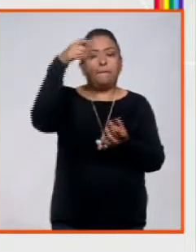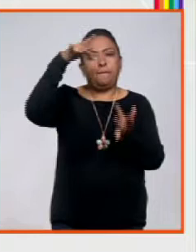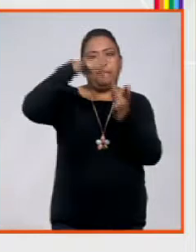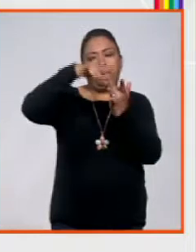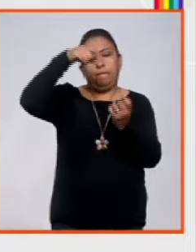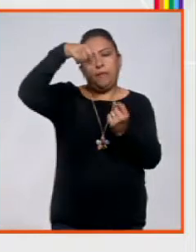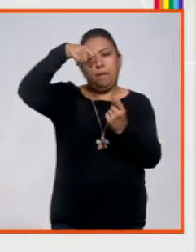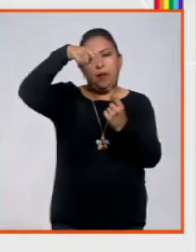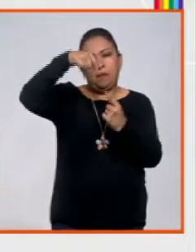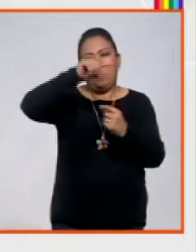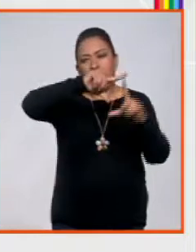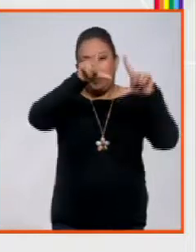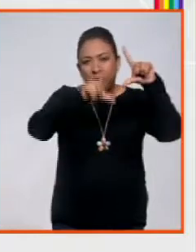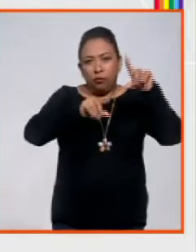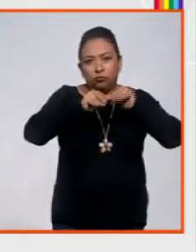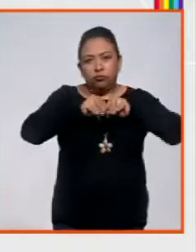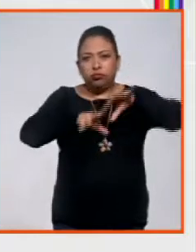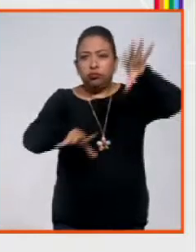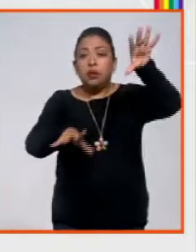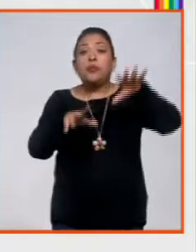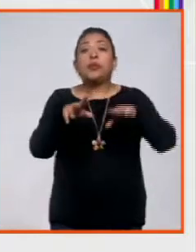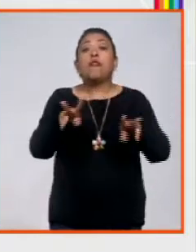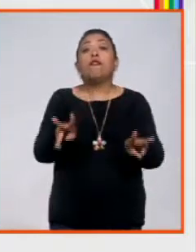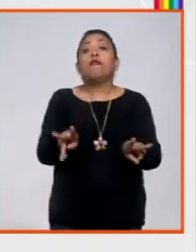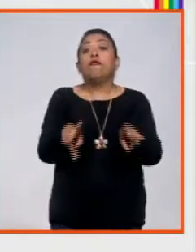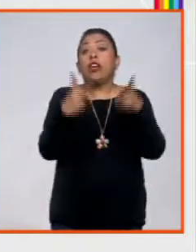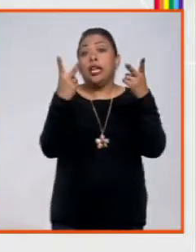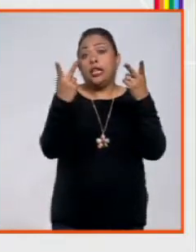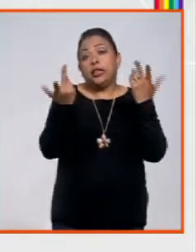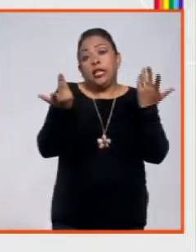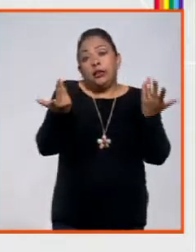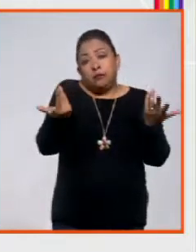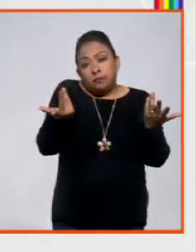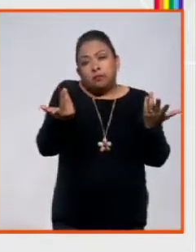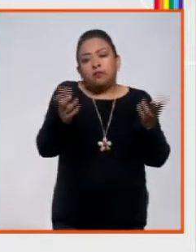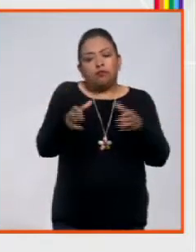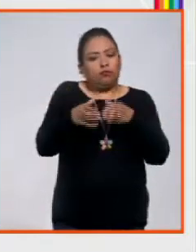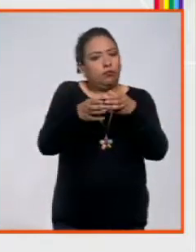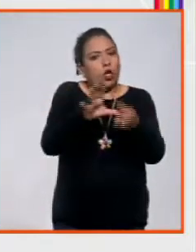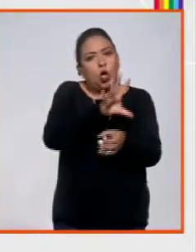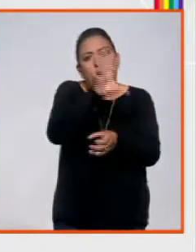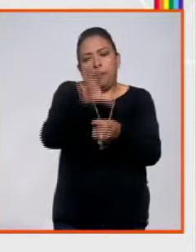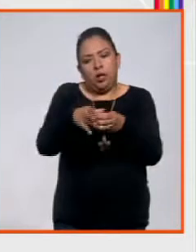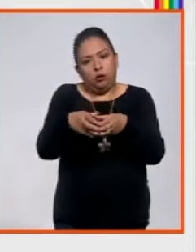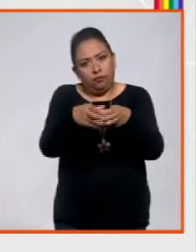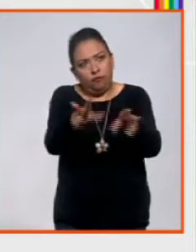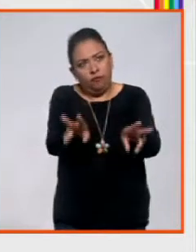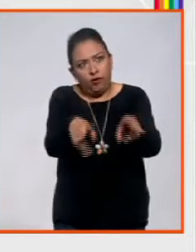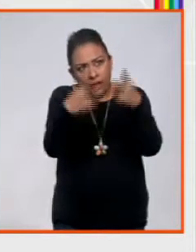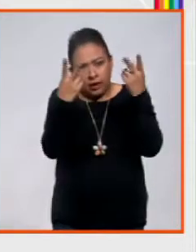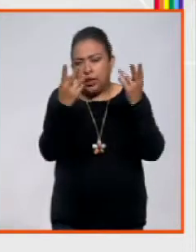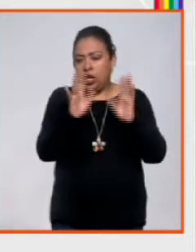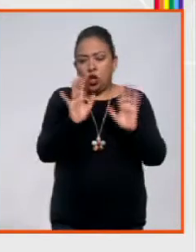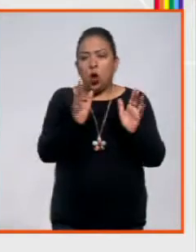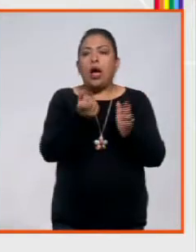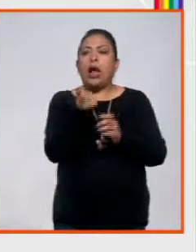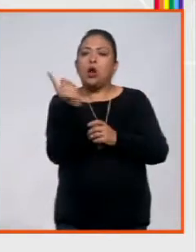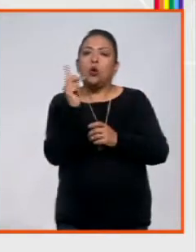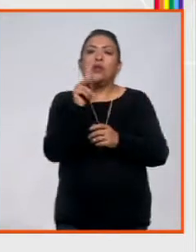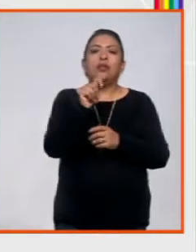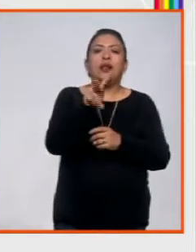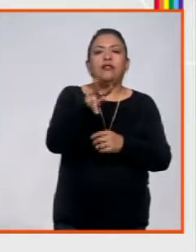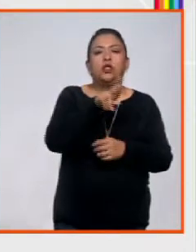todo el país fue vendida no como el paquete completo también se dejó para algunos otros lugares en